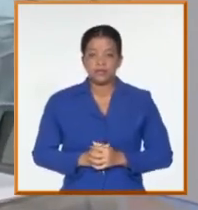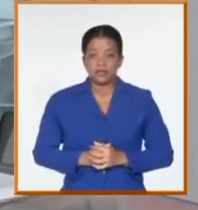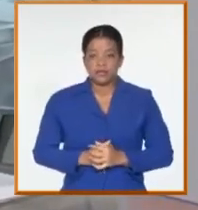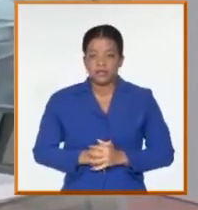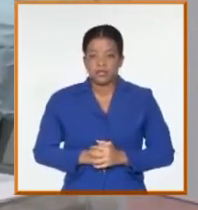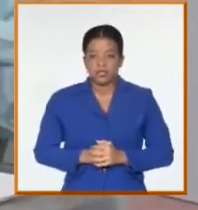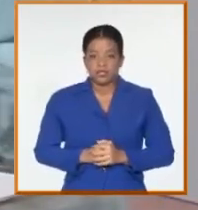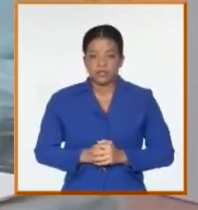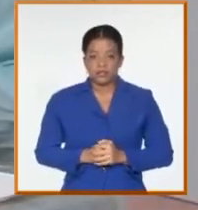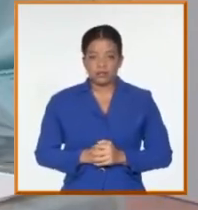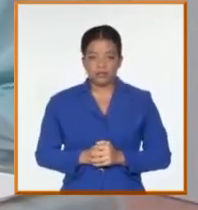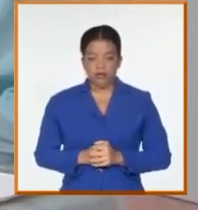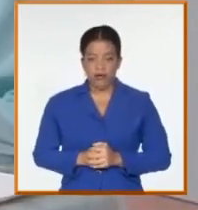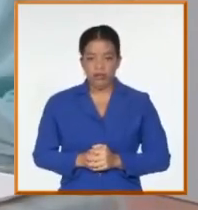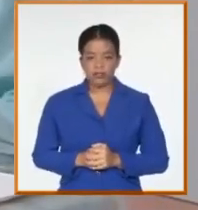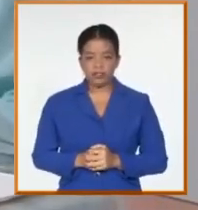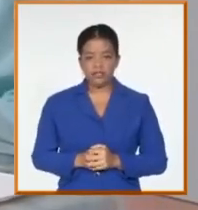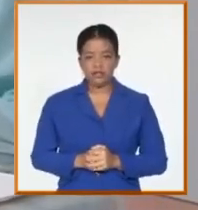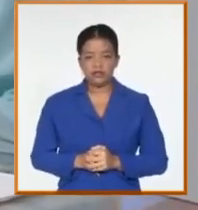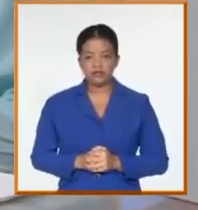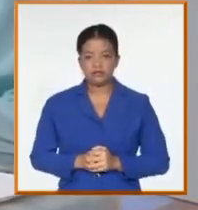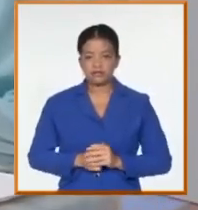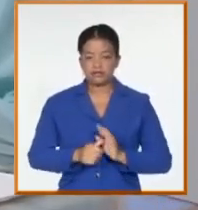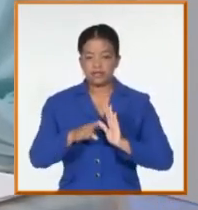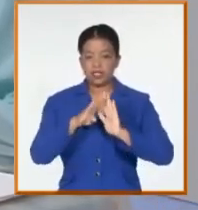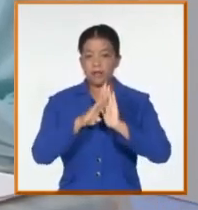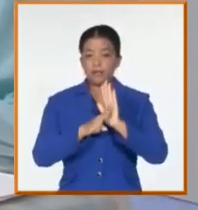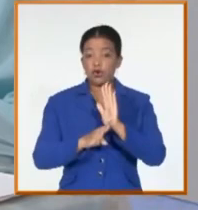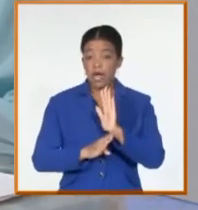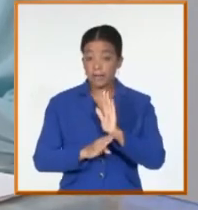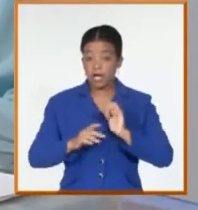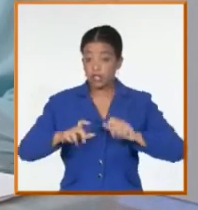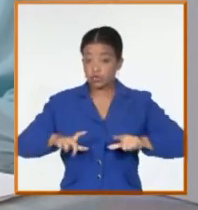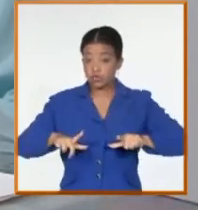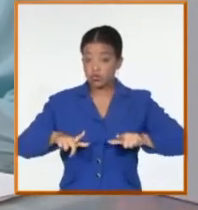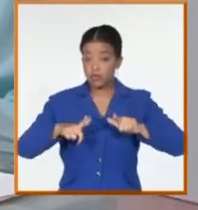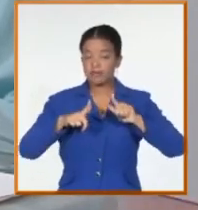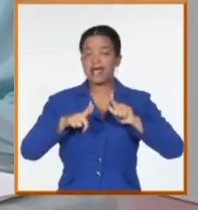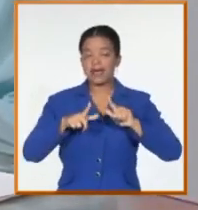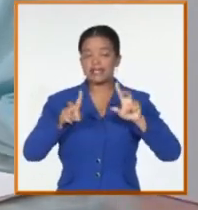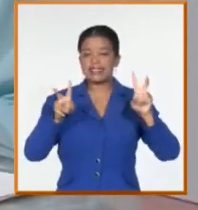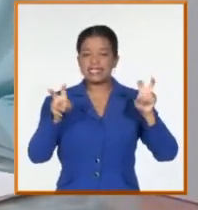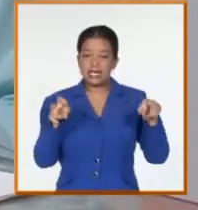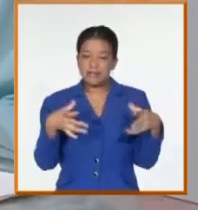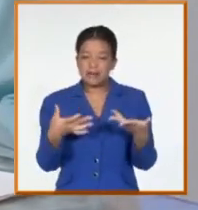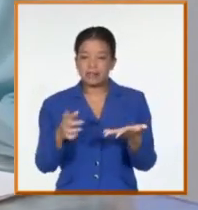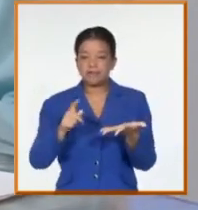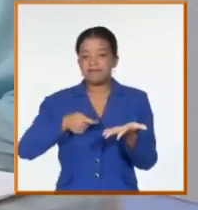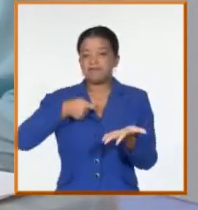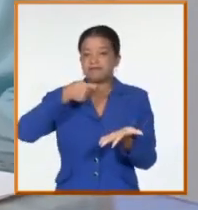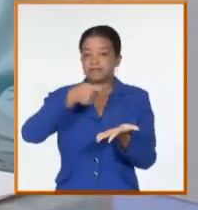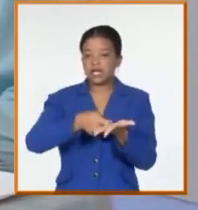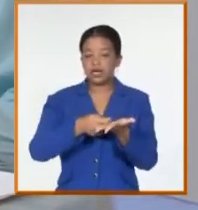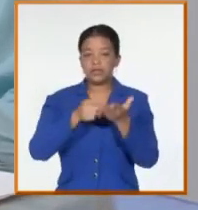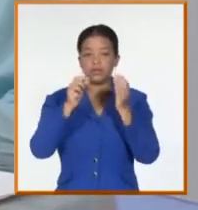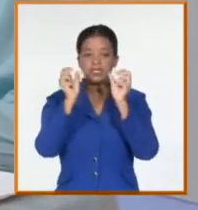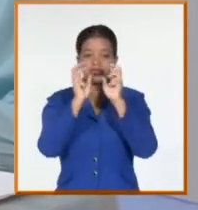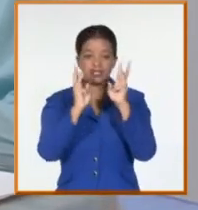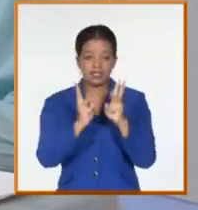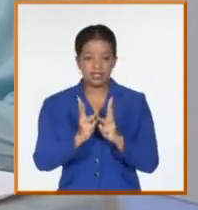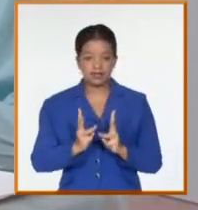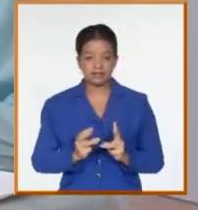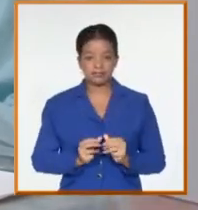ejecutar Este programa que tiene que ver con el tema de los pagos electrónicos y uso de